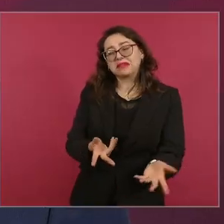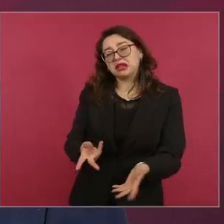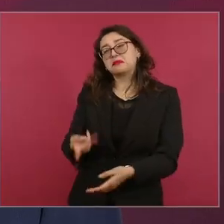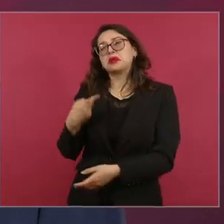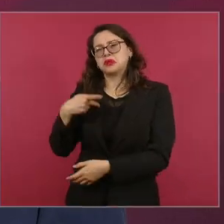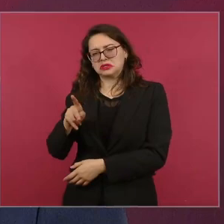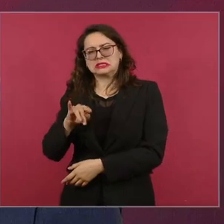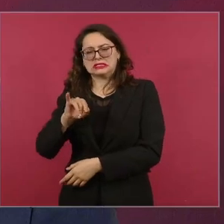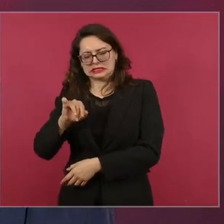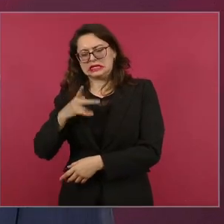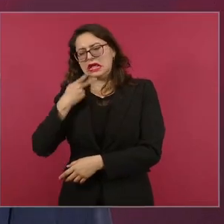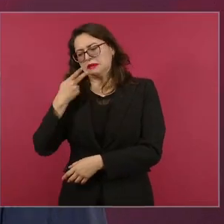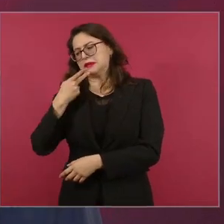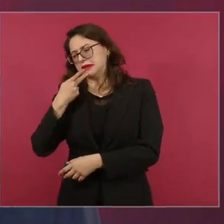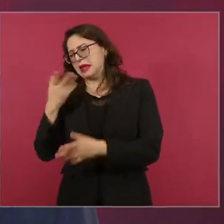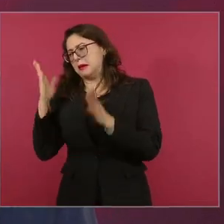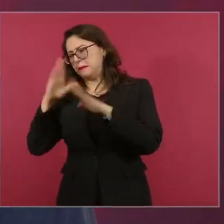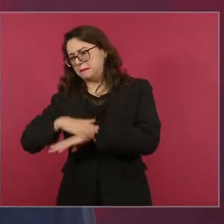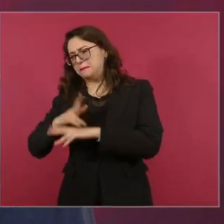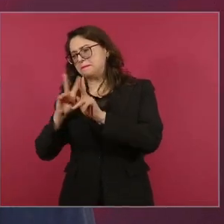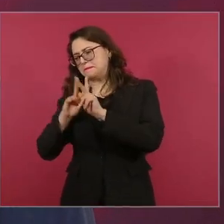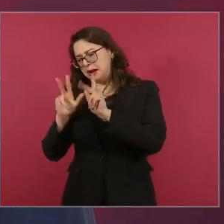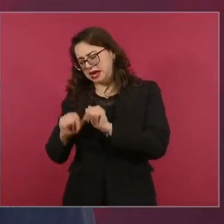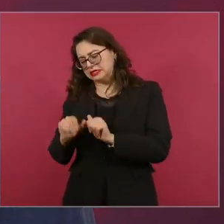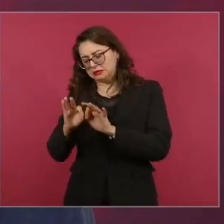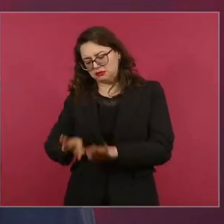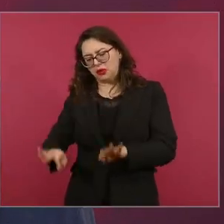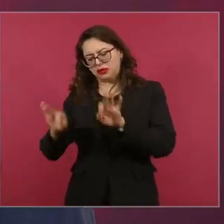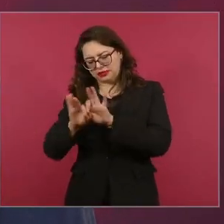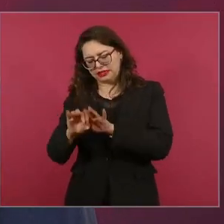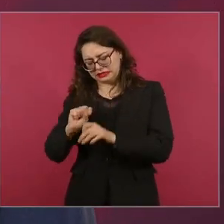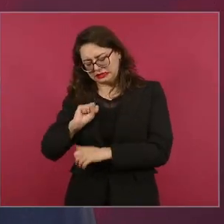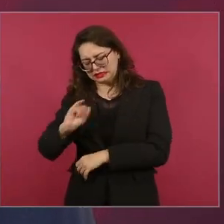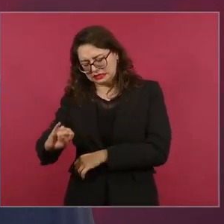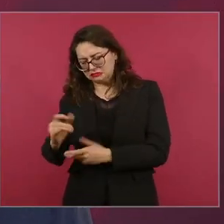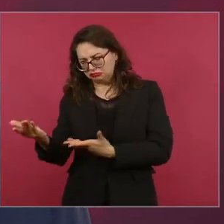pero la situación del mundo amerita